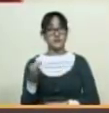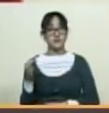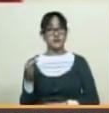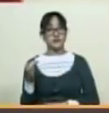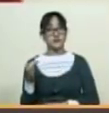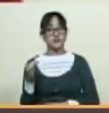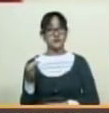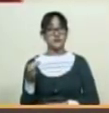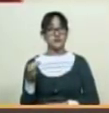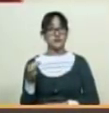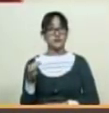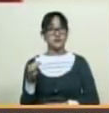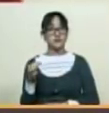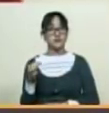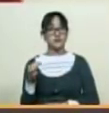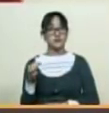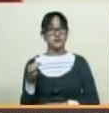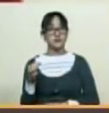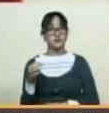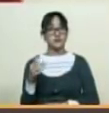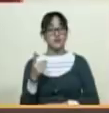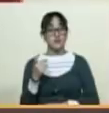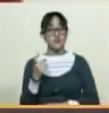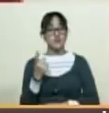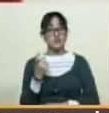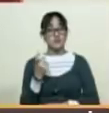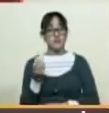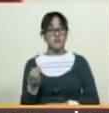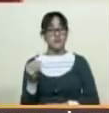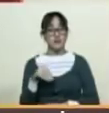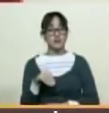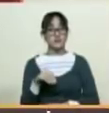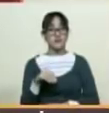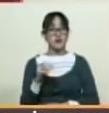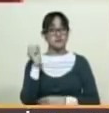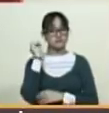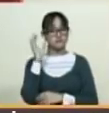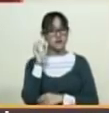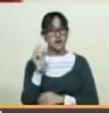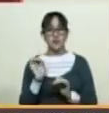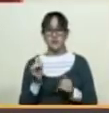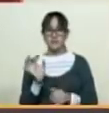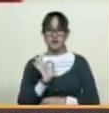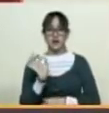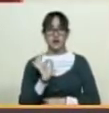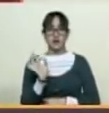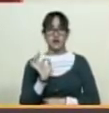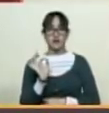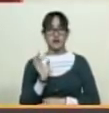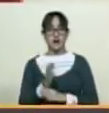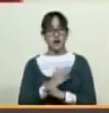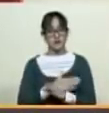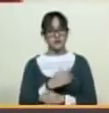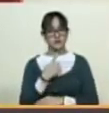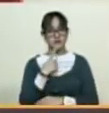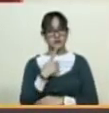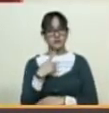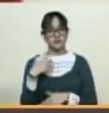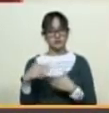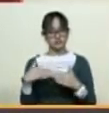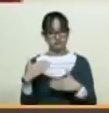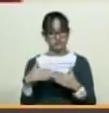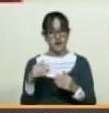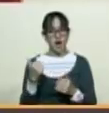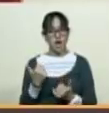que todavía faltan, que son inherentes a la campaña, porque la campaña aún no ha comenzado, como lo hemos dicho, hemos venido dando